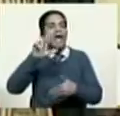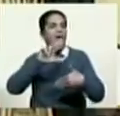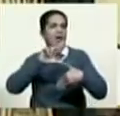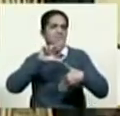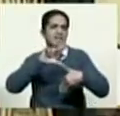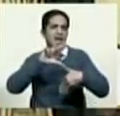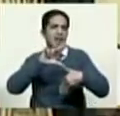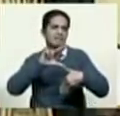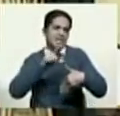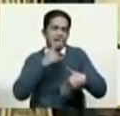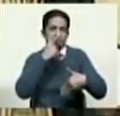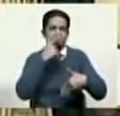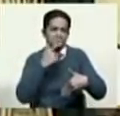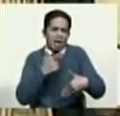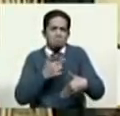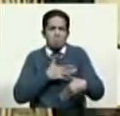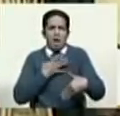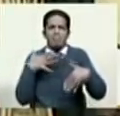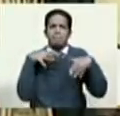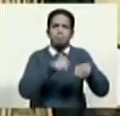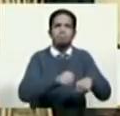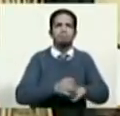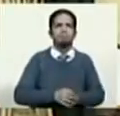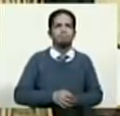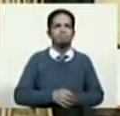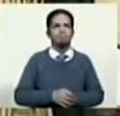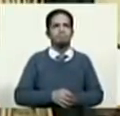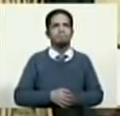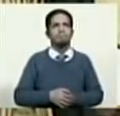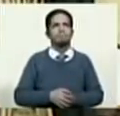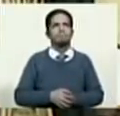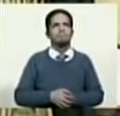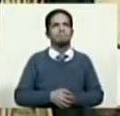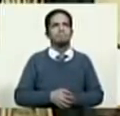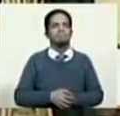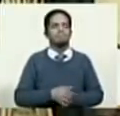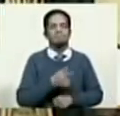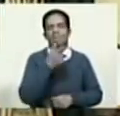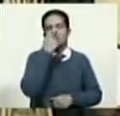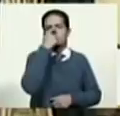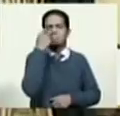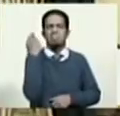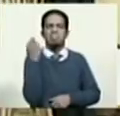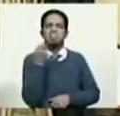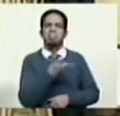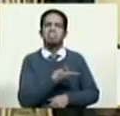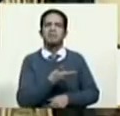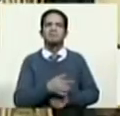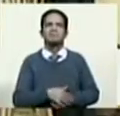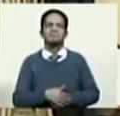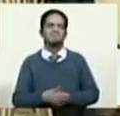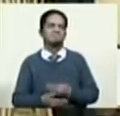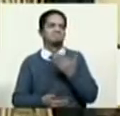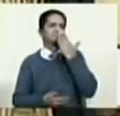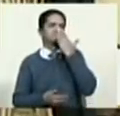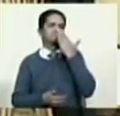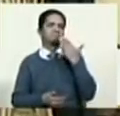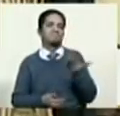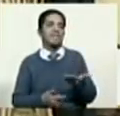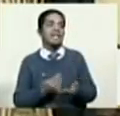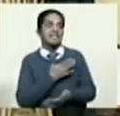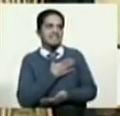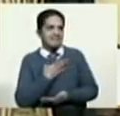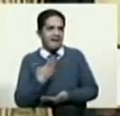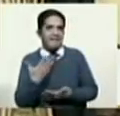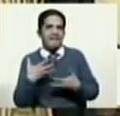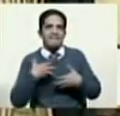trasero. Nos ve a nosotros como patio trasero, con desprecio, con desdén, y quiere nuestra riqueza, y ha armado